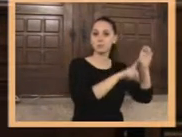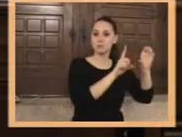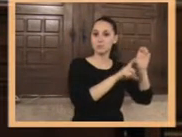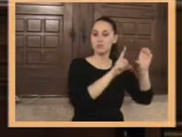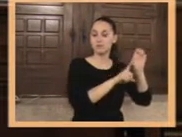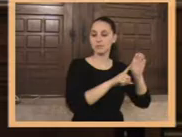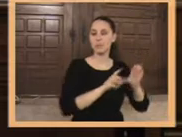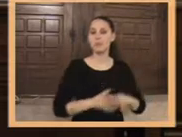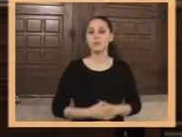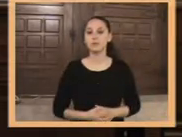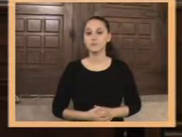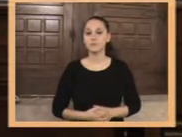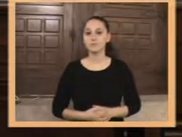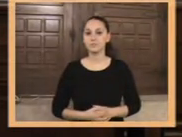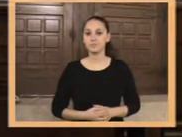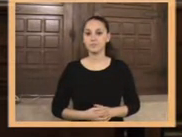de haberse efectuado el depósito.